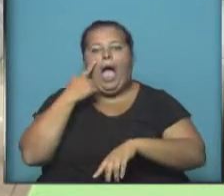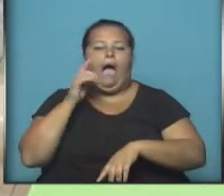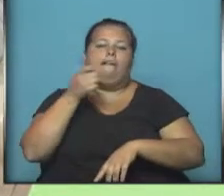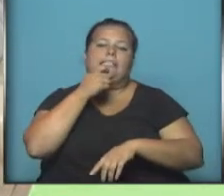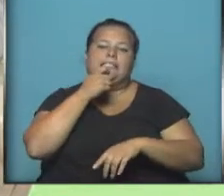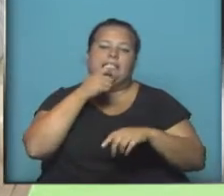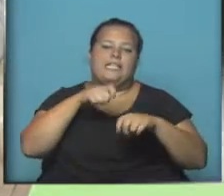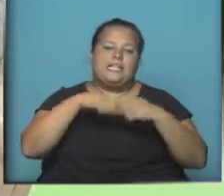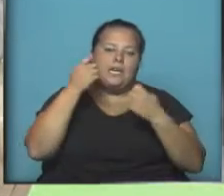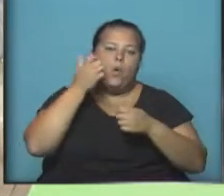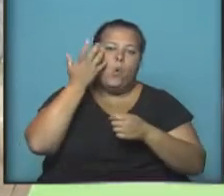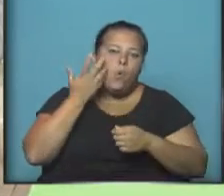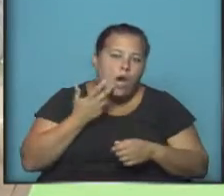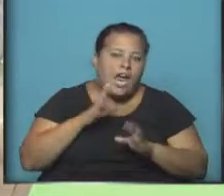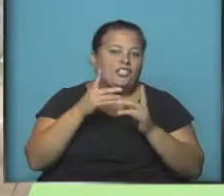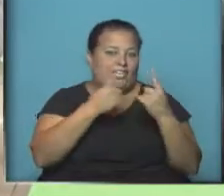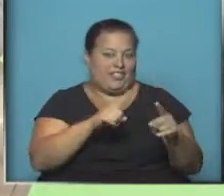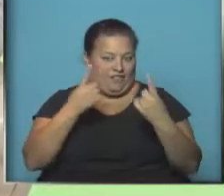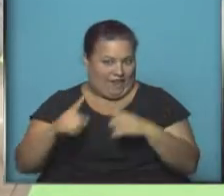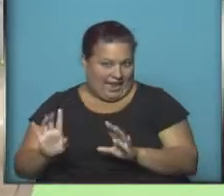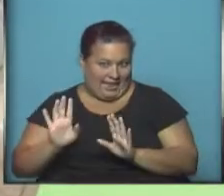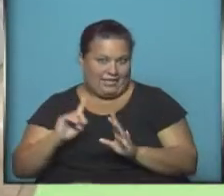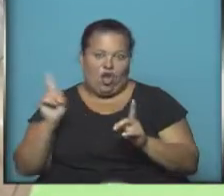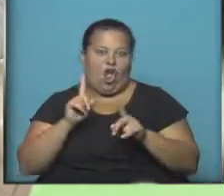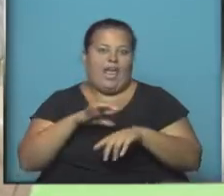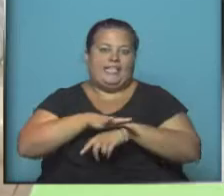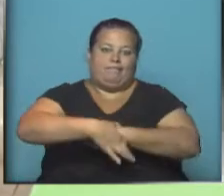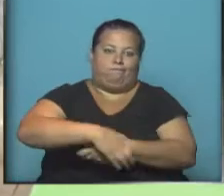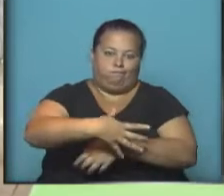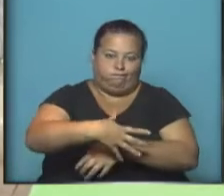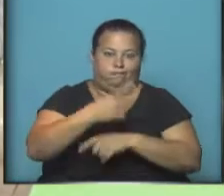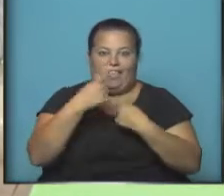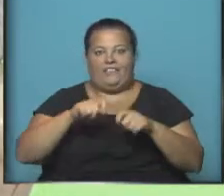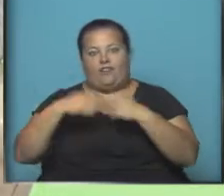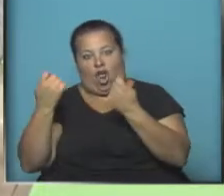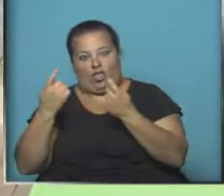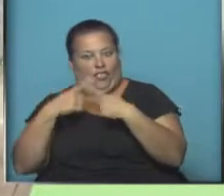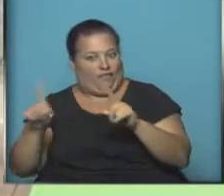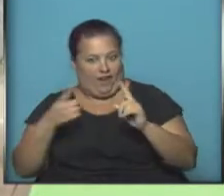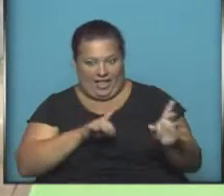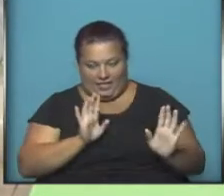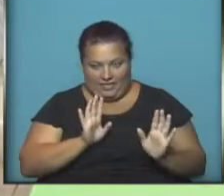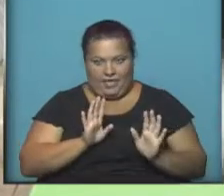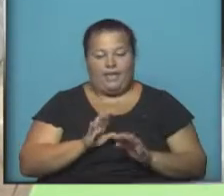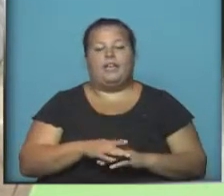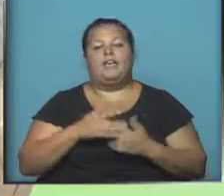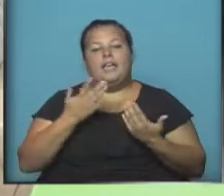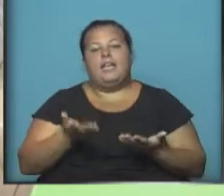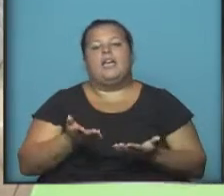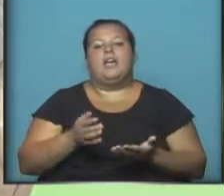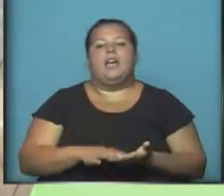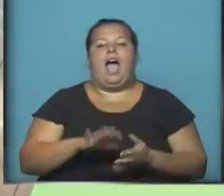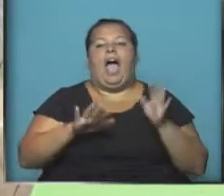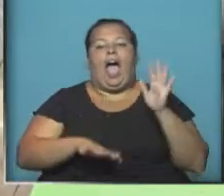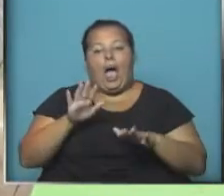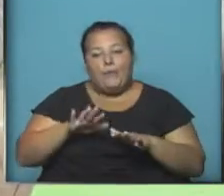hay algún tipo de lesión ósea. Eso lo diferencia ya de un esguince, de una fractura del tobillo, y para a